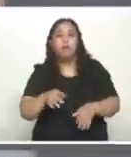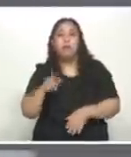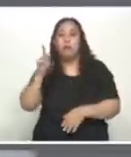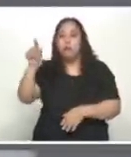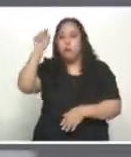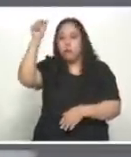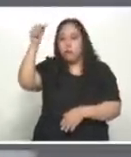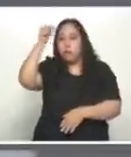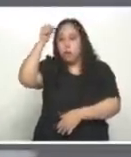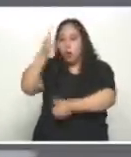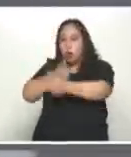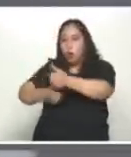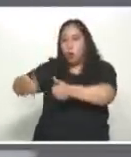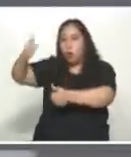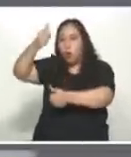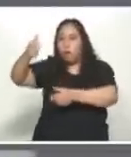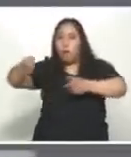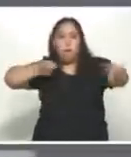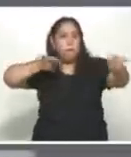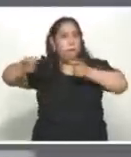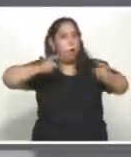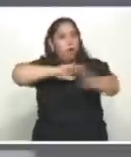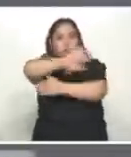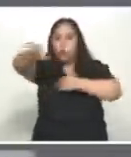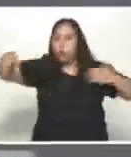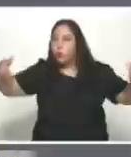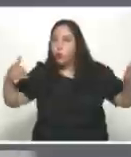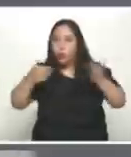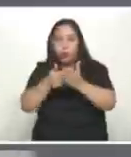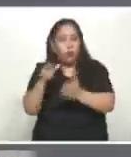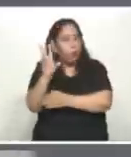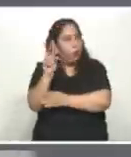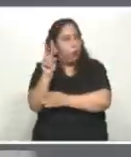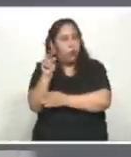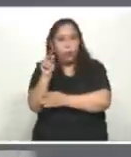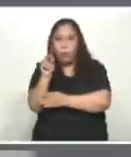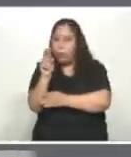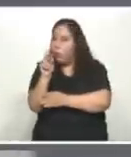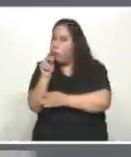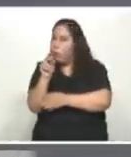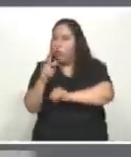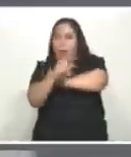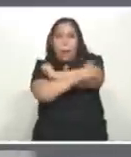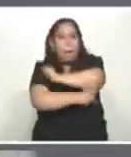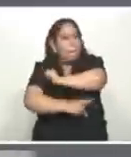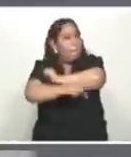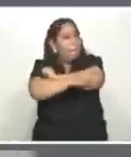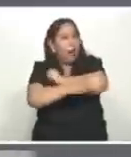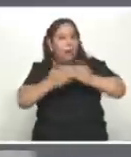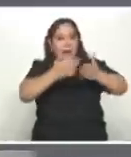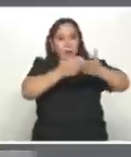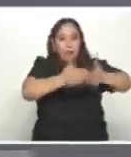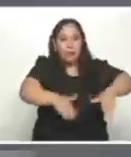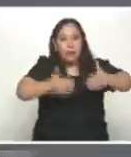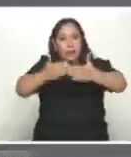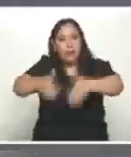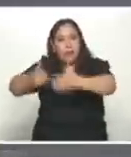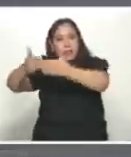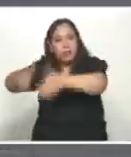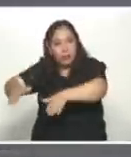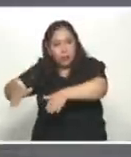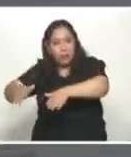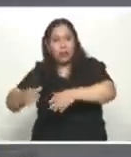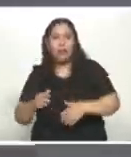lamentablemente, no tienen el poder para dirigir el país, porque el país está privatizado. El país lo dirige